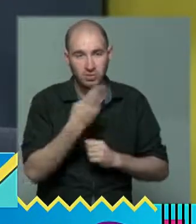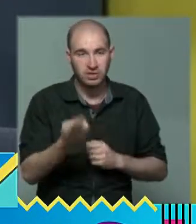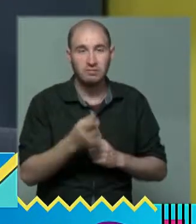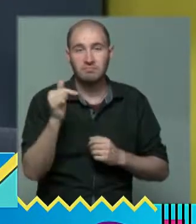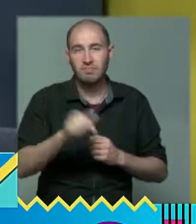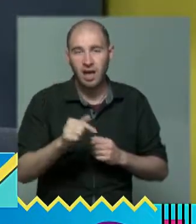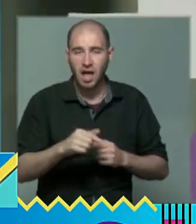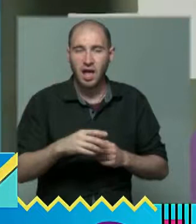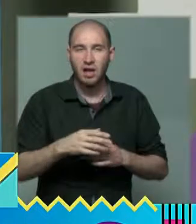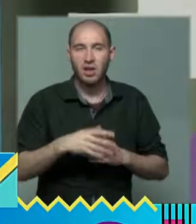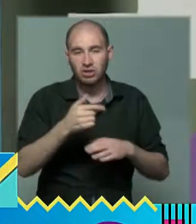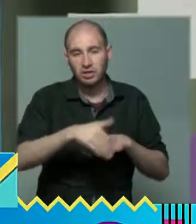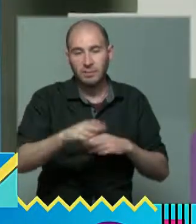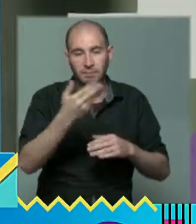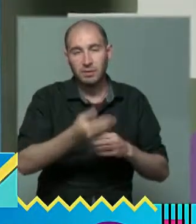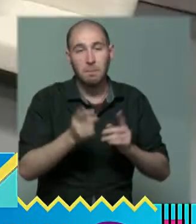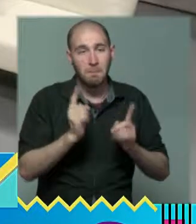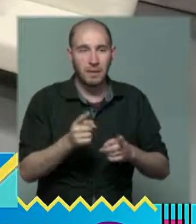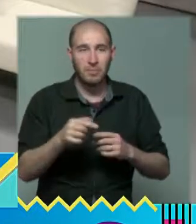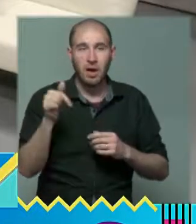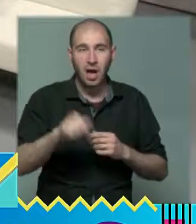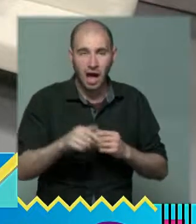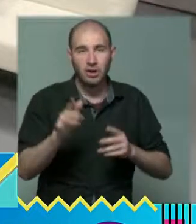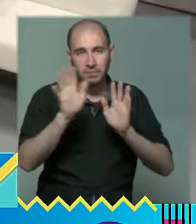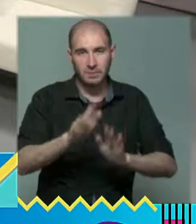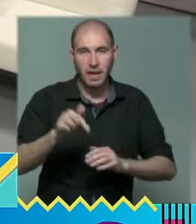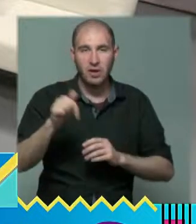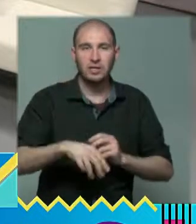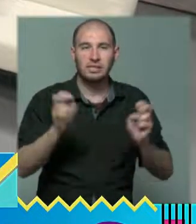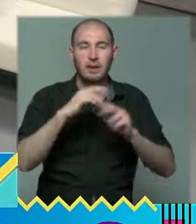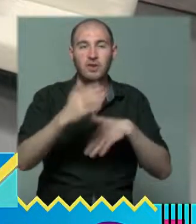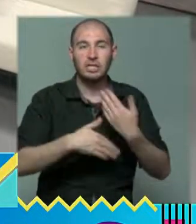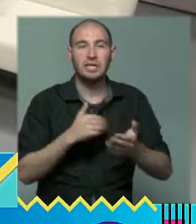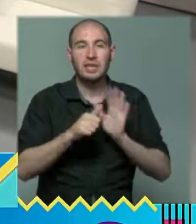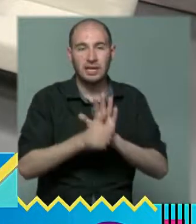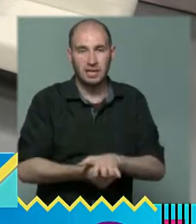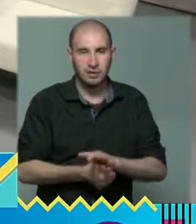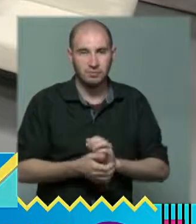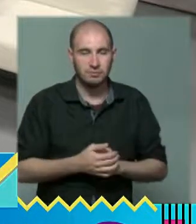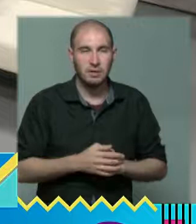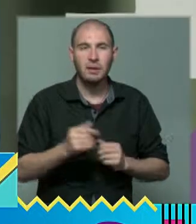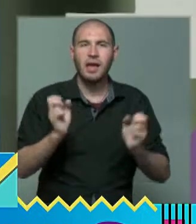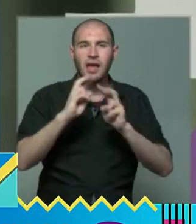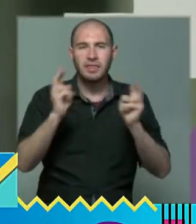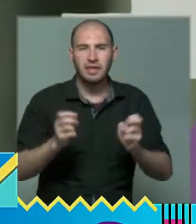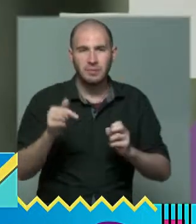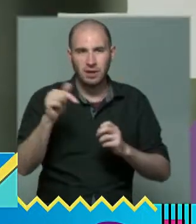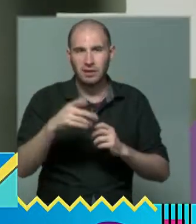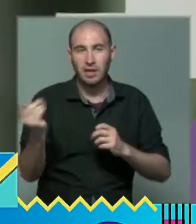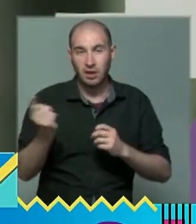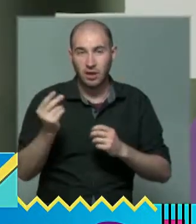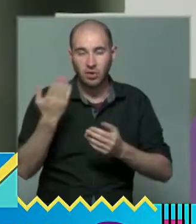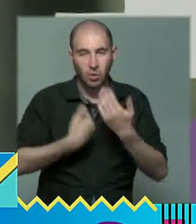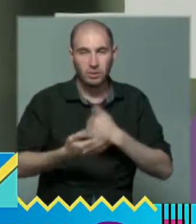tienen la posibilidad de continuar. Lo mismo está pasando, que recién ahora se están armando con el tema de la violencia de género. Bien, eso O sea, me parece que son temas que, bueno, lo decía Arturo,